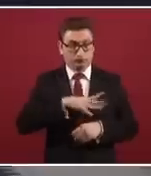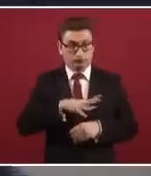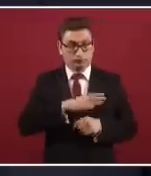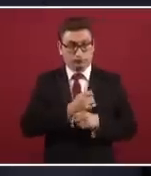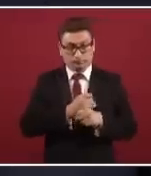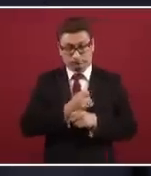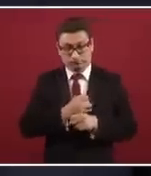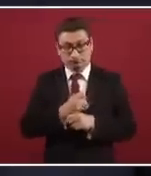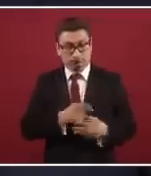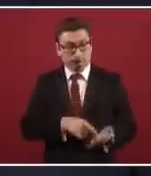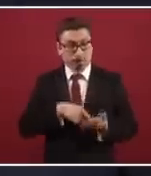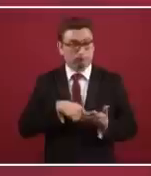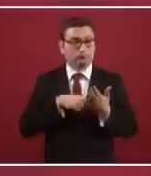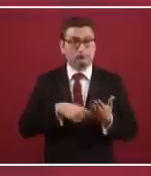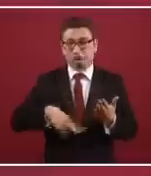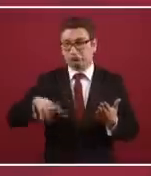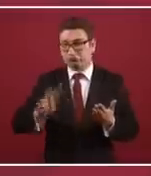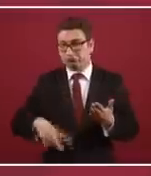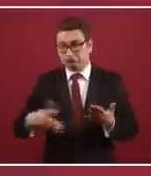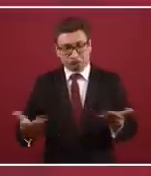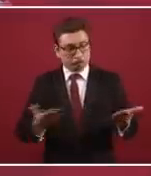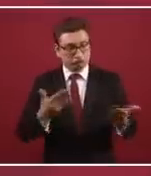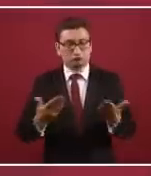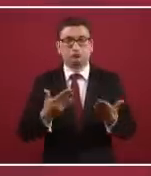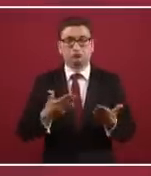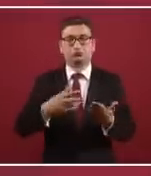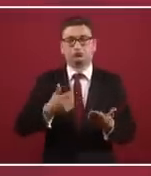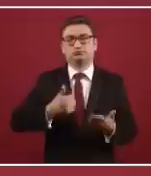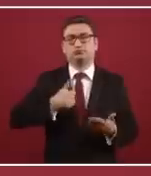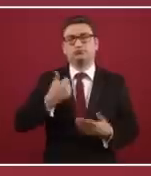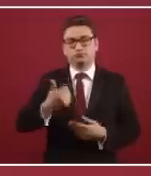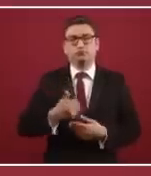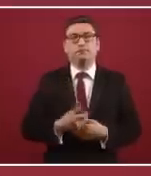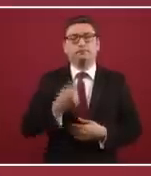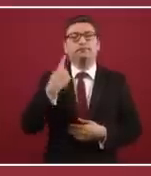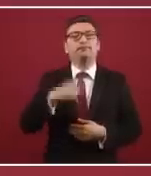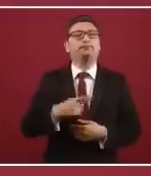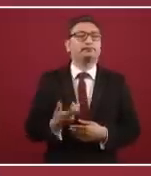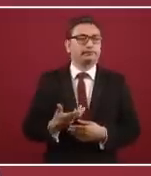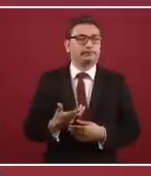y obedece a la realidad, pues hay que aprovechar para